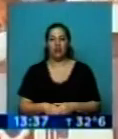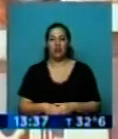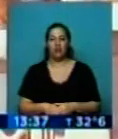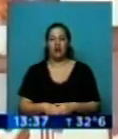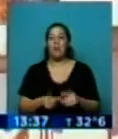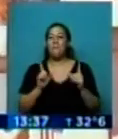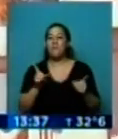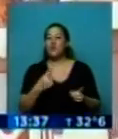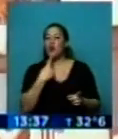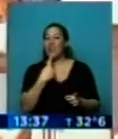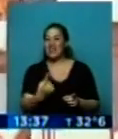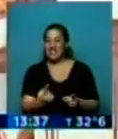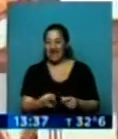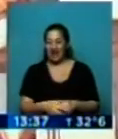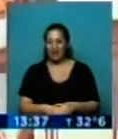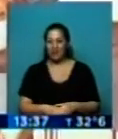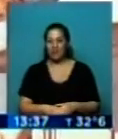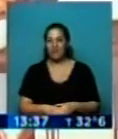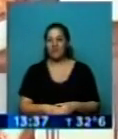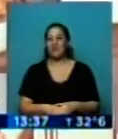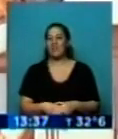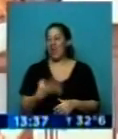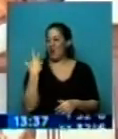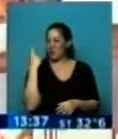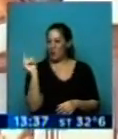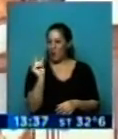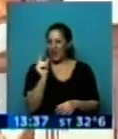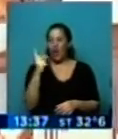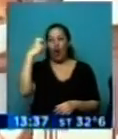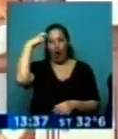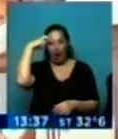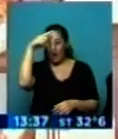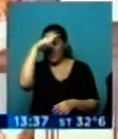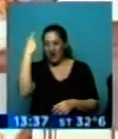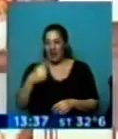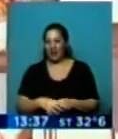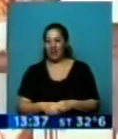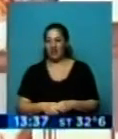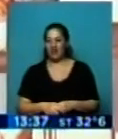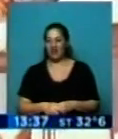Como decía hace unos instantes en el Congreso de la Nación,